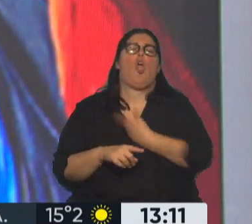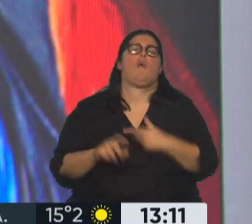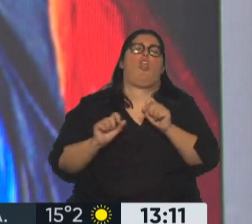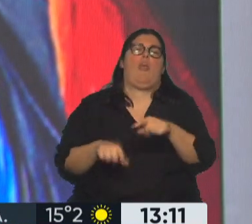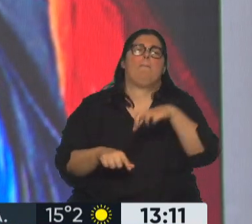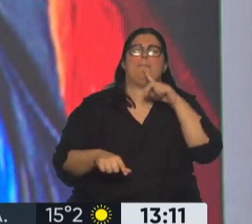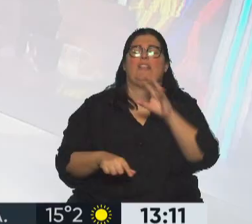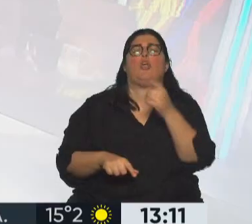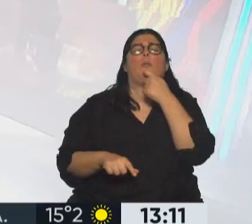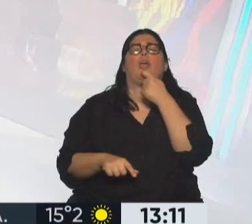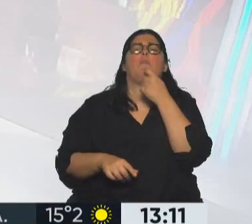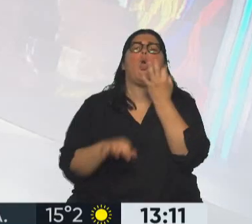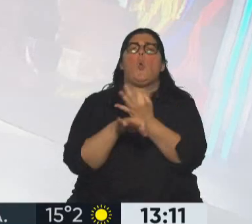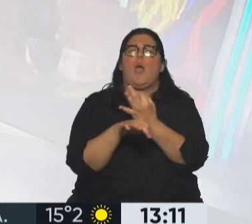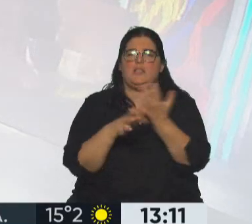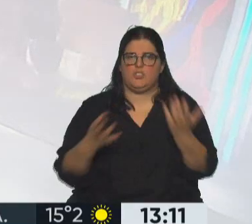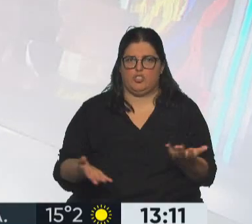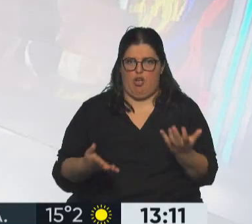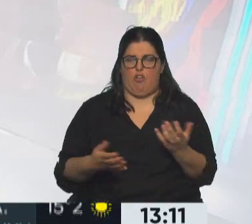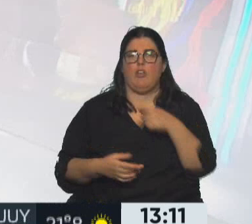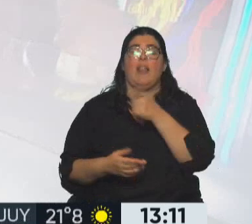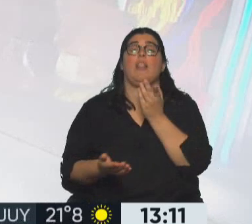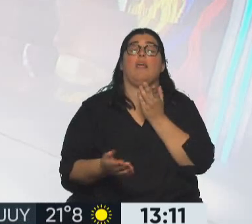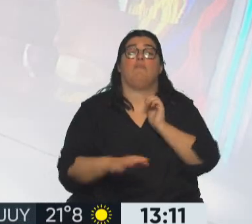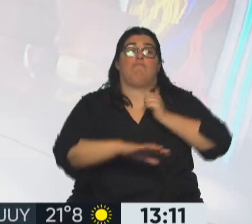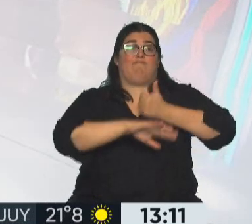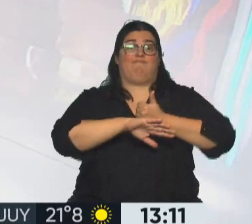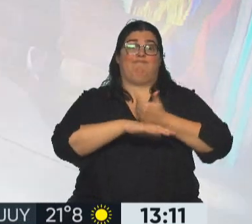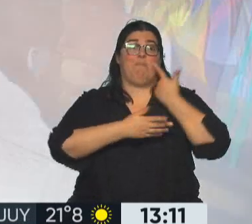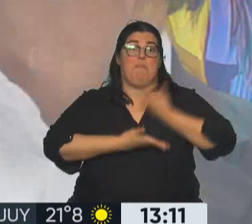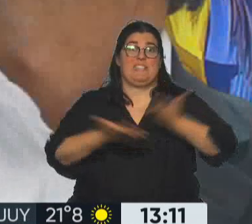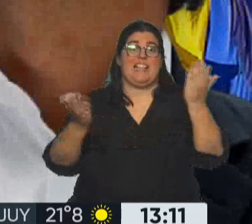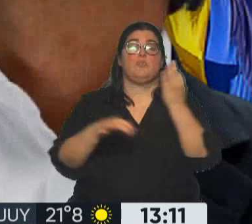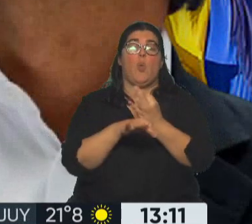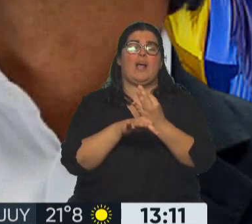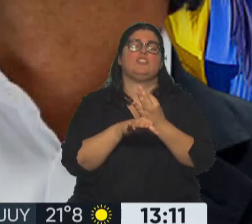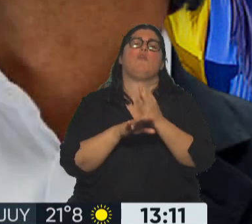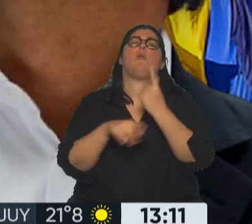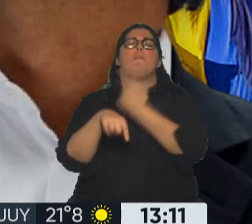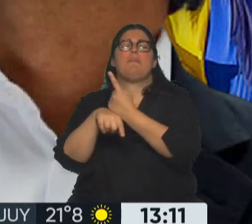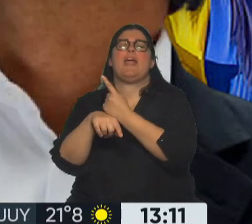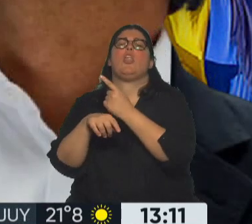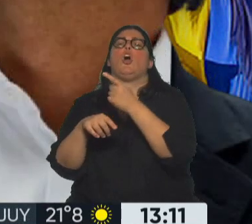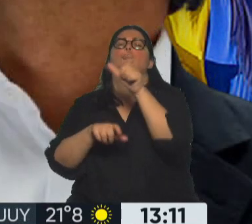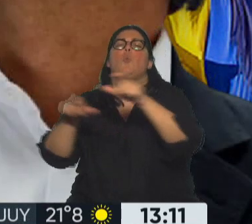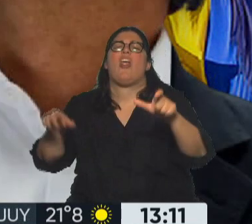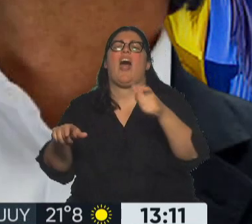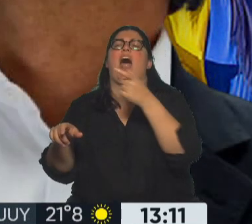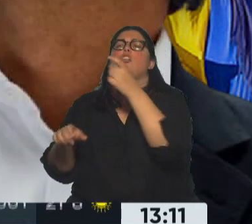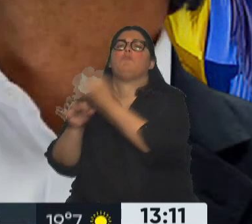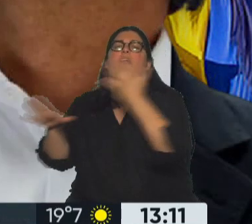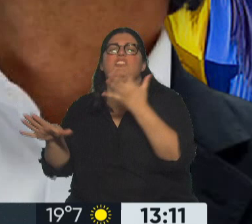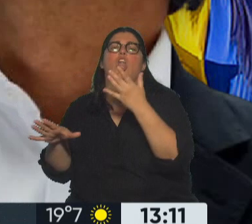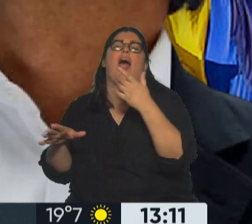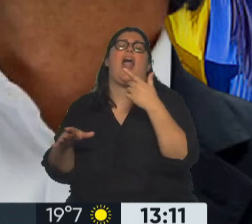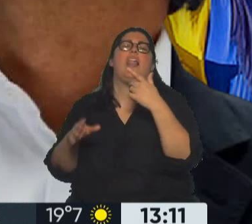reforma educativa se postergó su presentación hasta concluir con los debates entre gobiernos, ciudadanos y expertos. Todavía